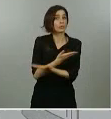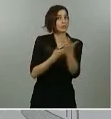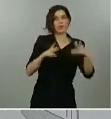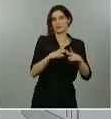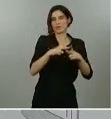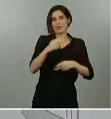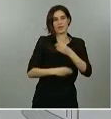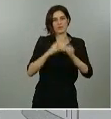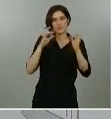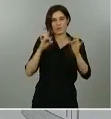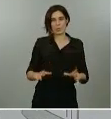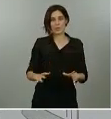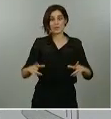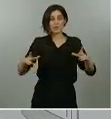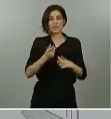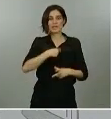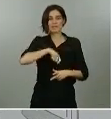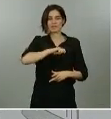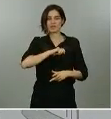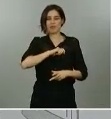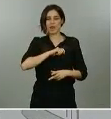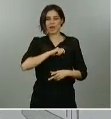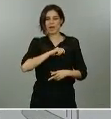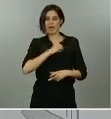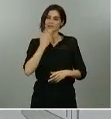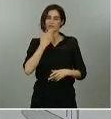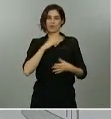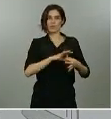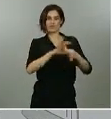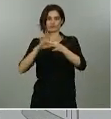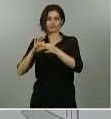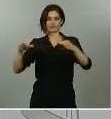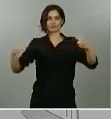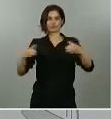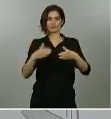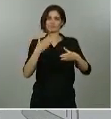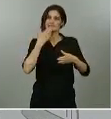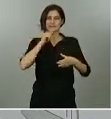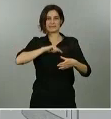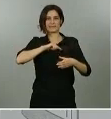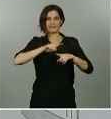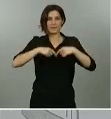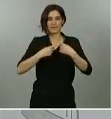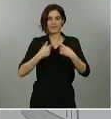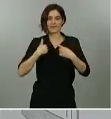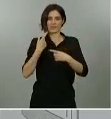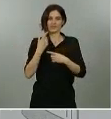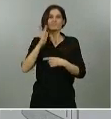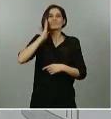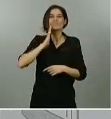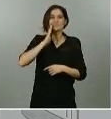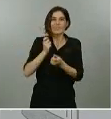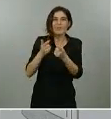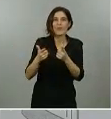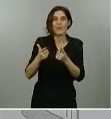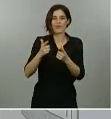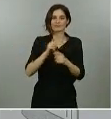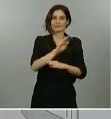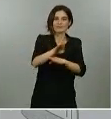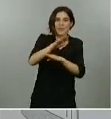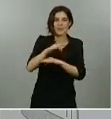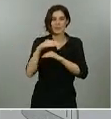una comunidad ligada por esos lazos de afecto, de generosidad y de cuidado. Sin duda, con el